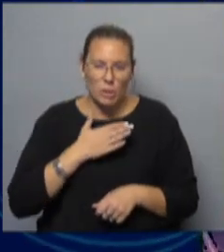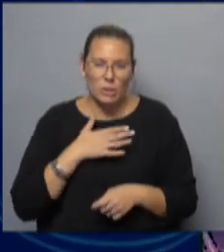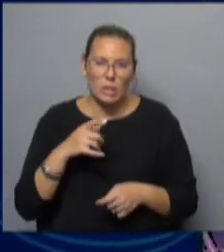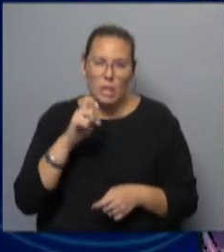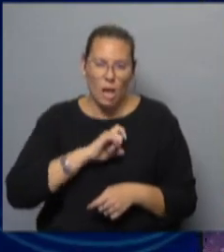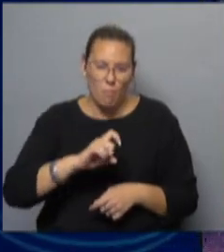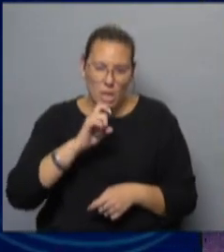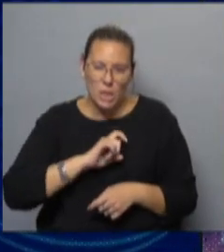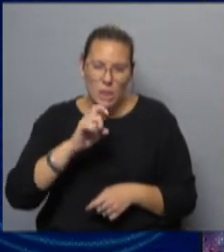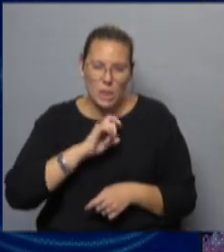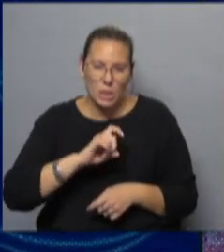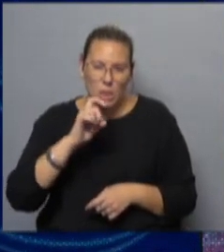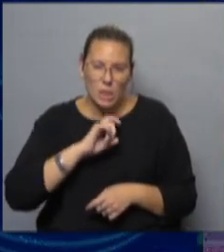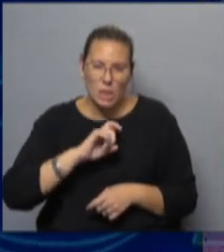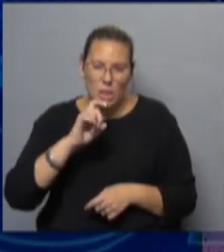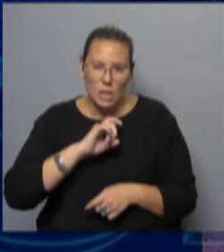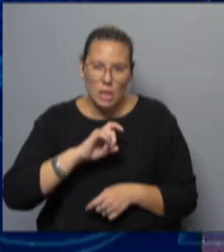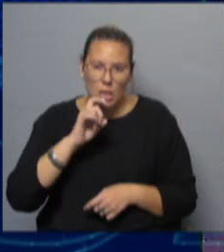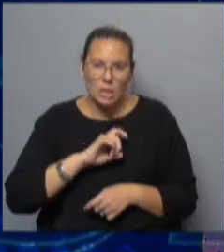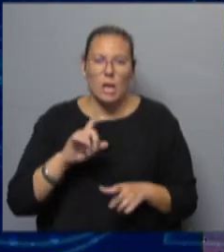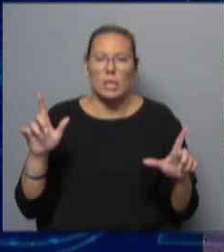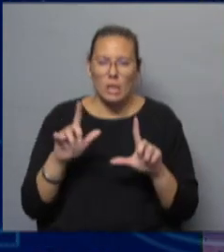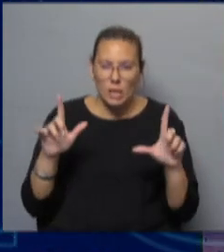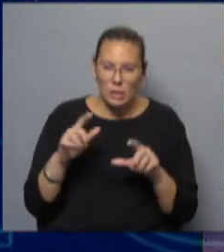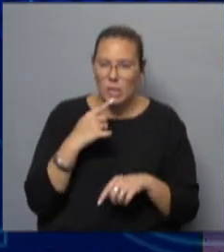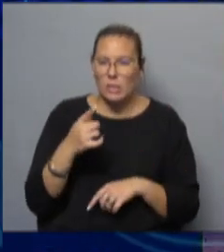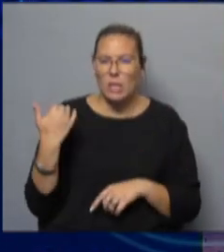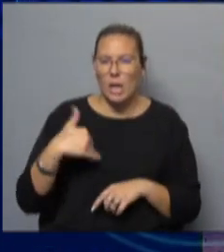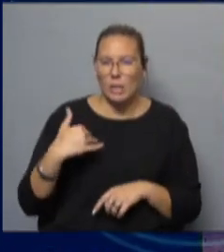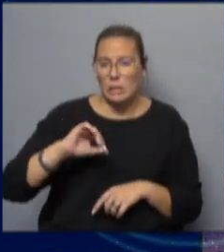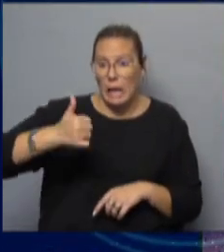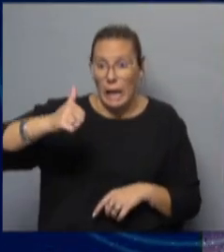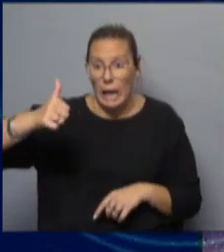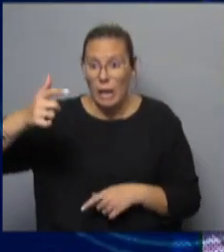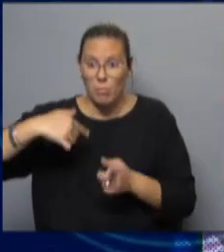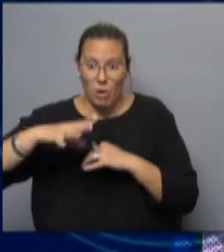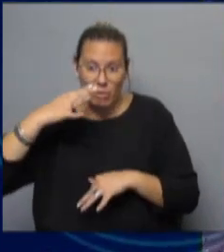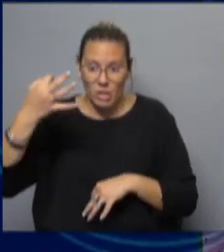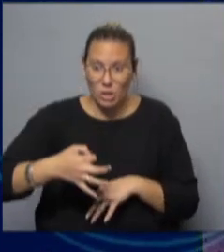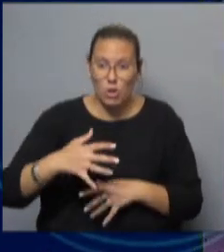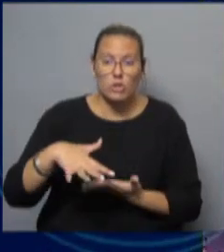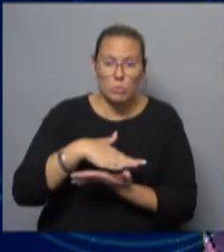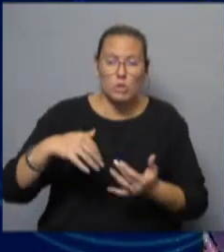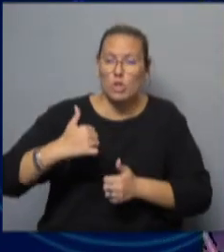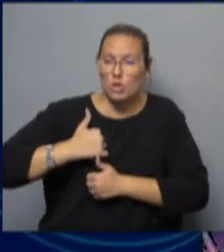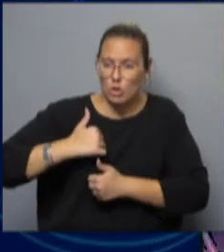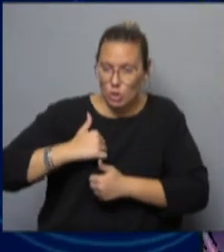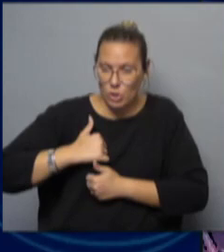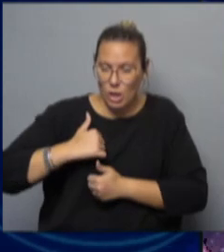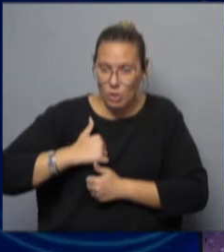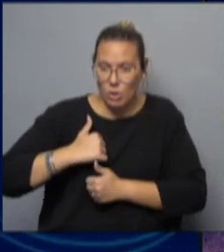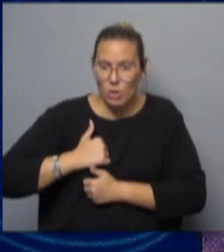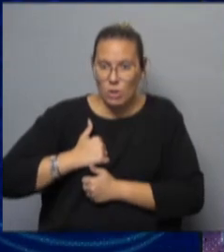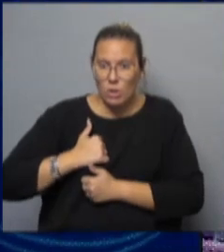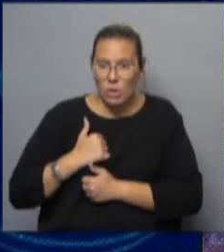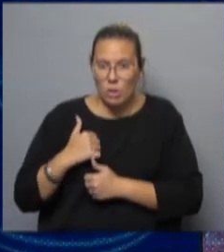mentira que es de los medios que decían que argentina va ganando y en verano de la situación de los soldados que que